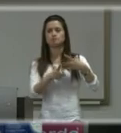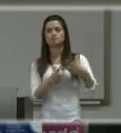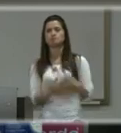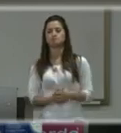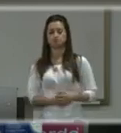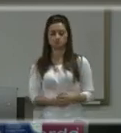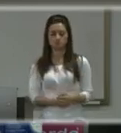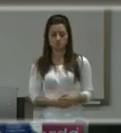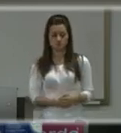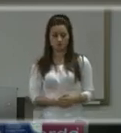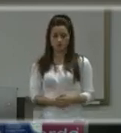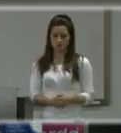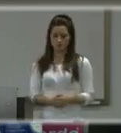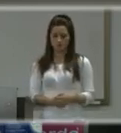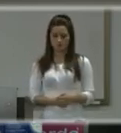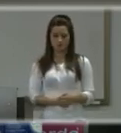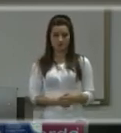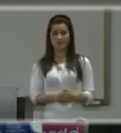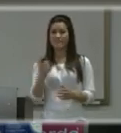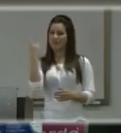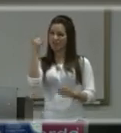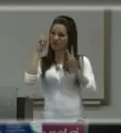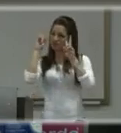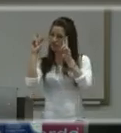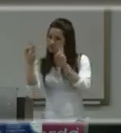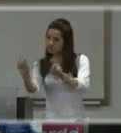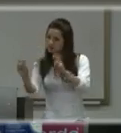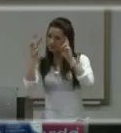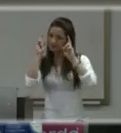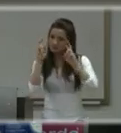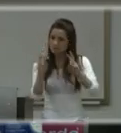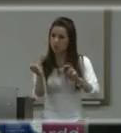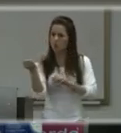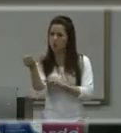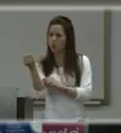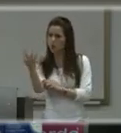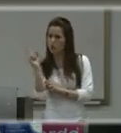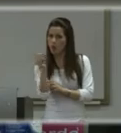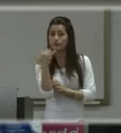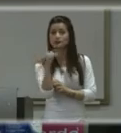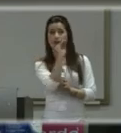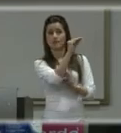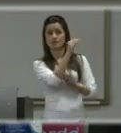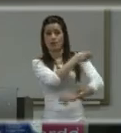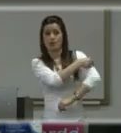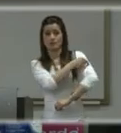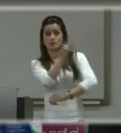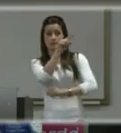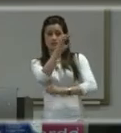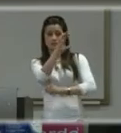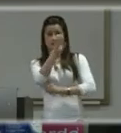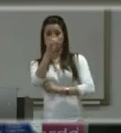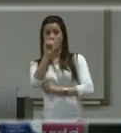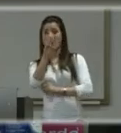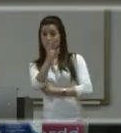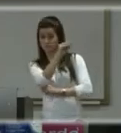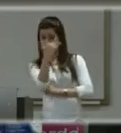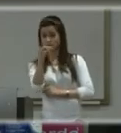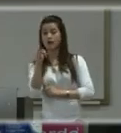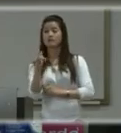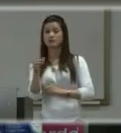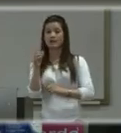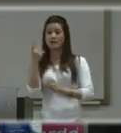ausencia de cifras, y esto también lo reportamos ante el comité de la CEDAW, hay una ausencia de cifras